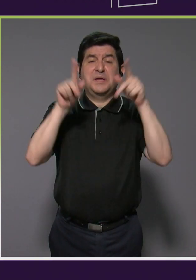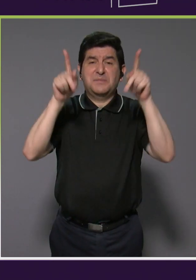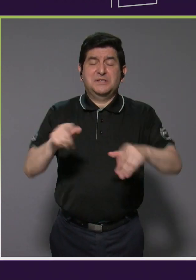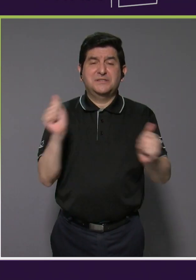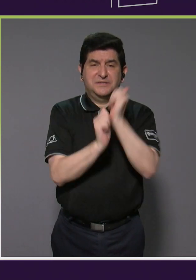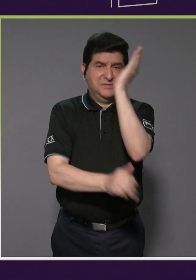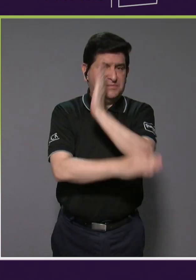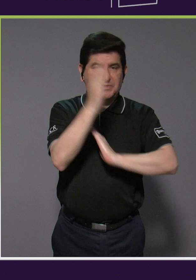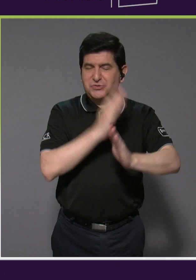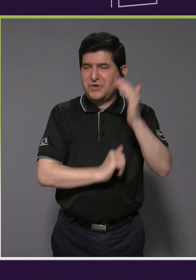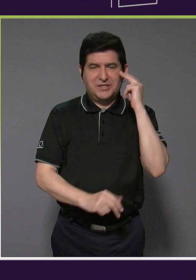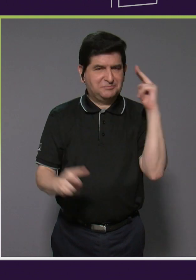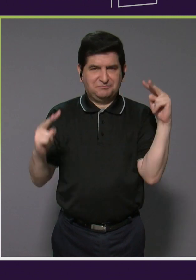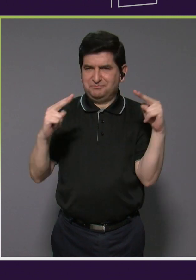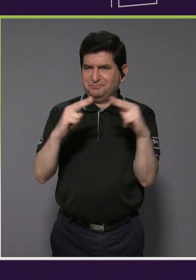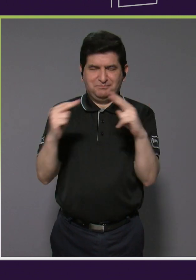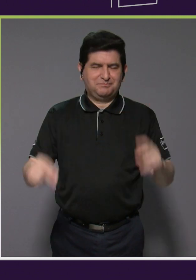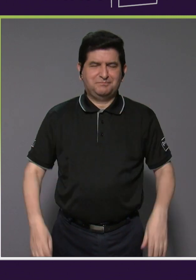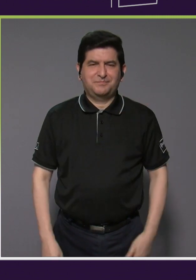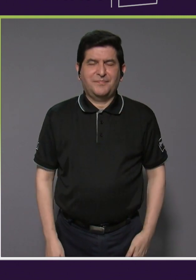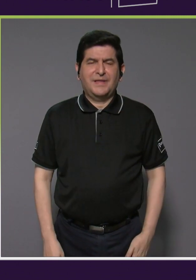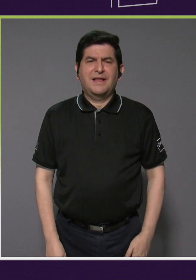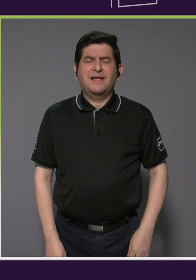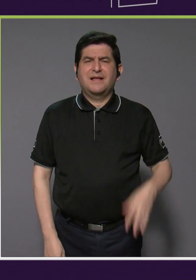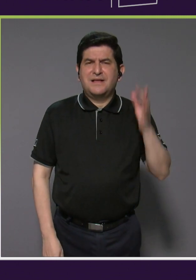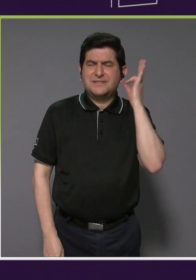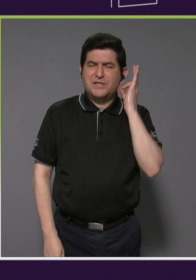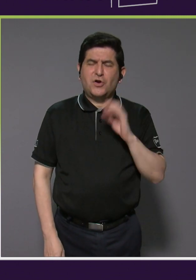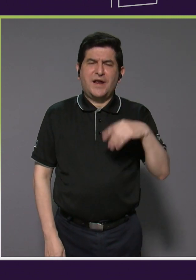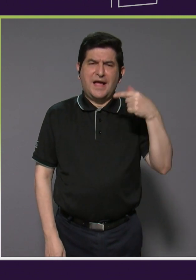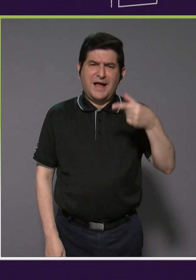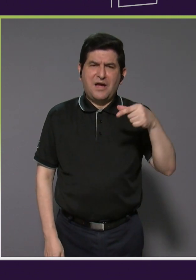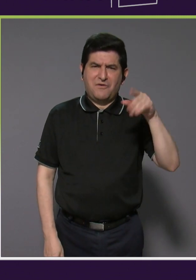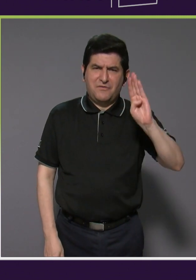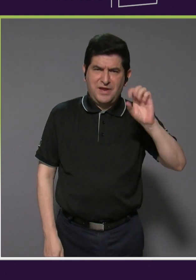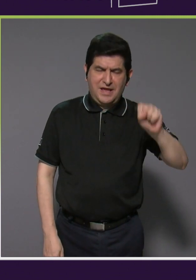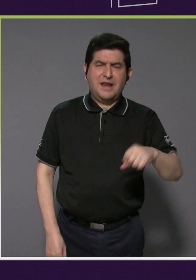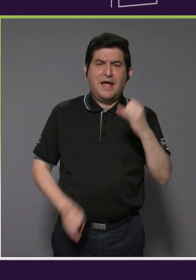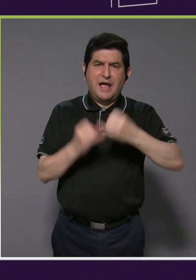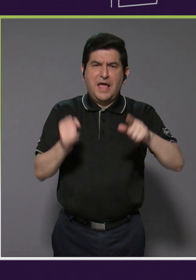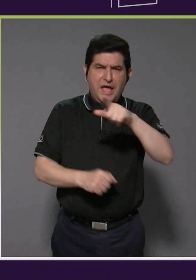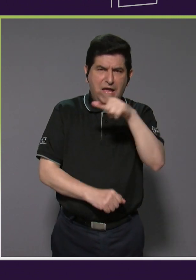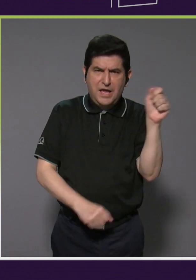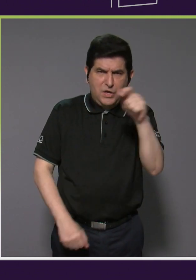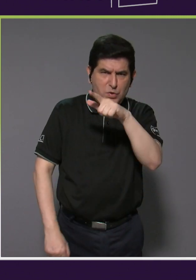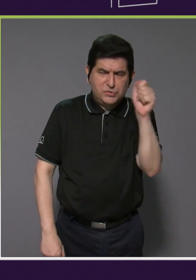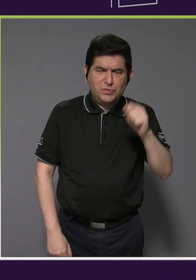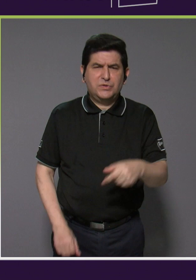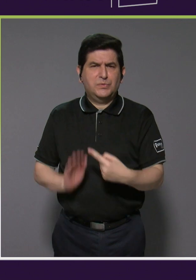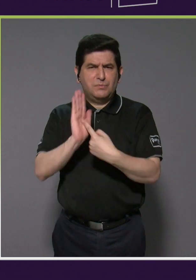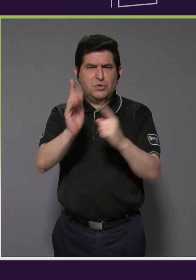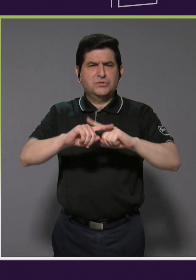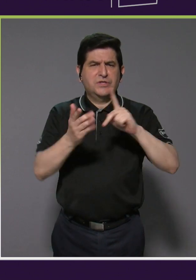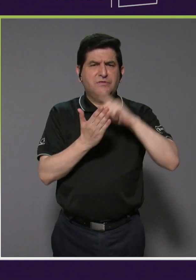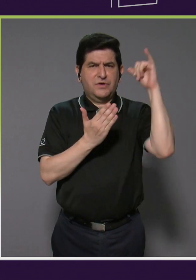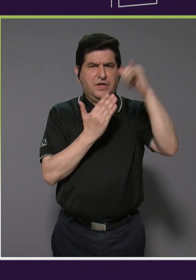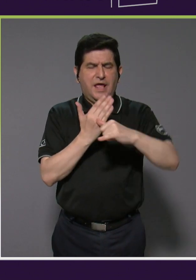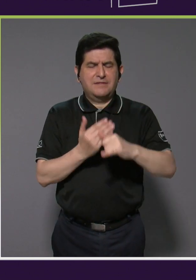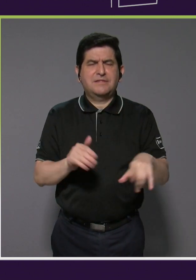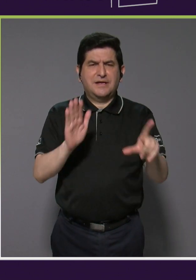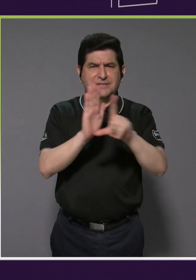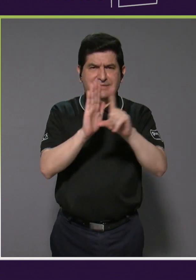con discapacidad. Así es. Y bueno, doña Gabriela, en los últimos meses se han presentado varios proyectos de